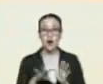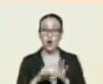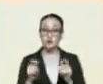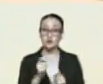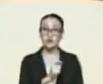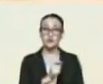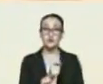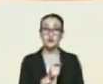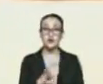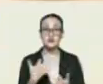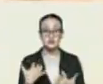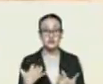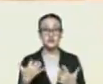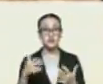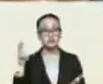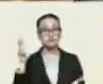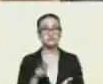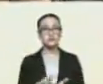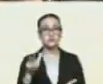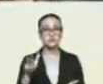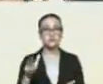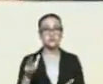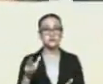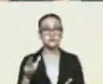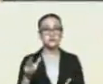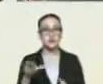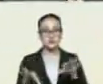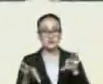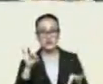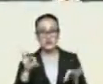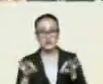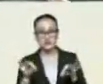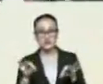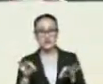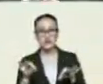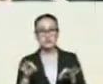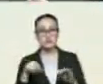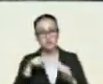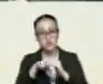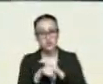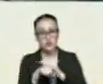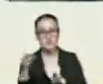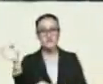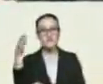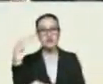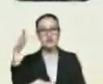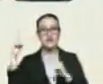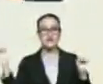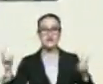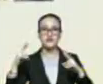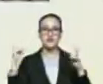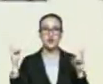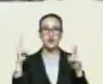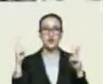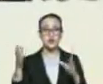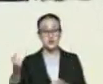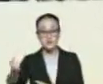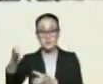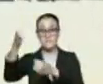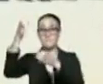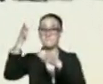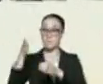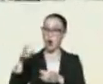Constituyentes que esta plenaria los autorizó para ir a una elección y han entrado por esta puerta con la bandera de la victoria y con el trofeo de